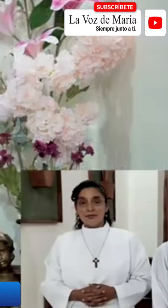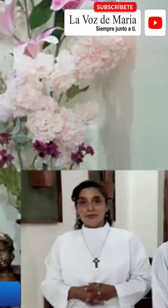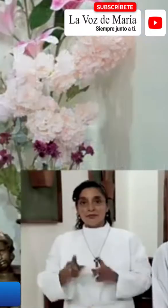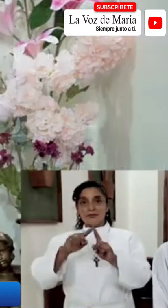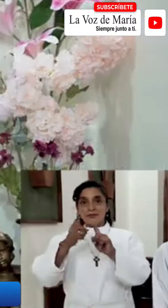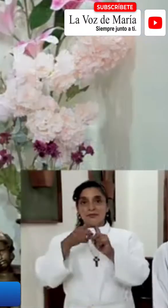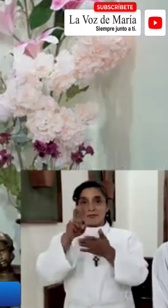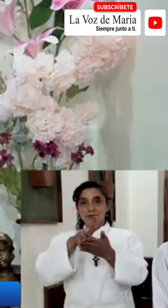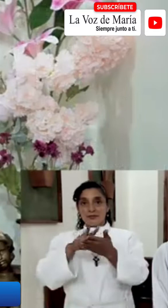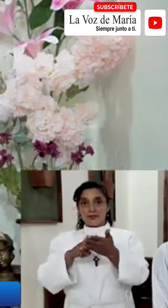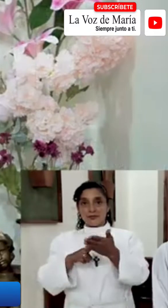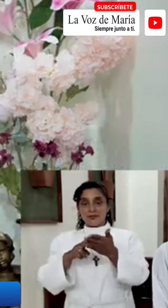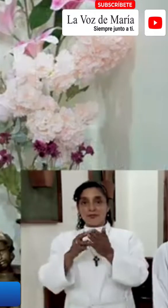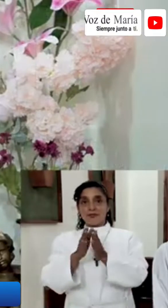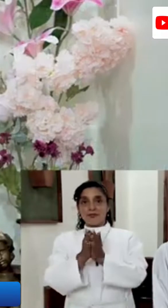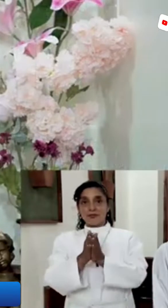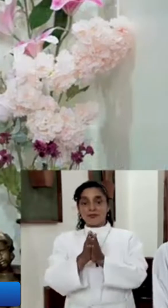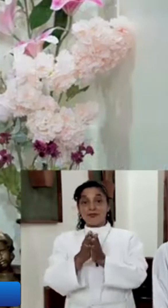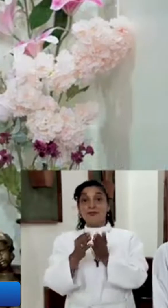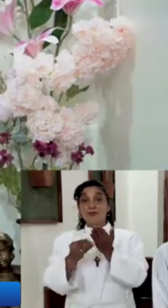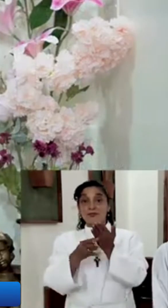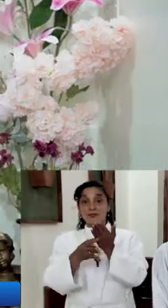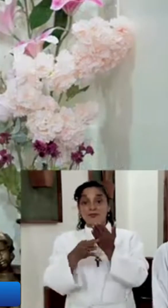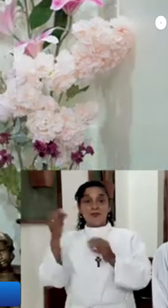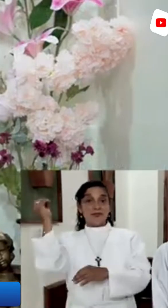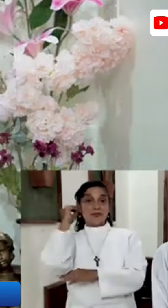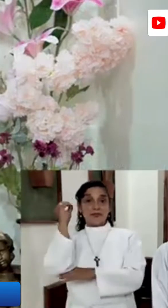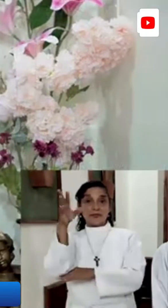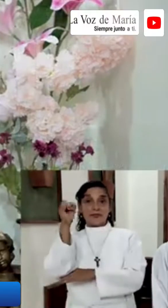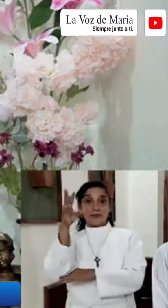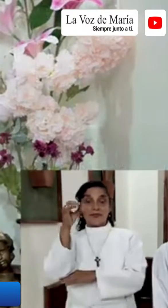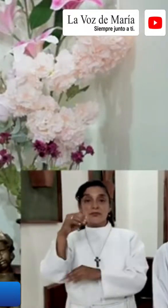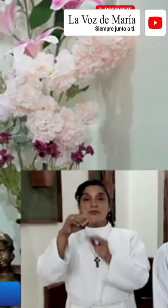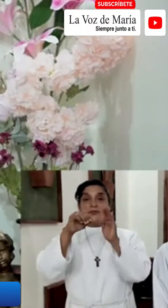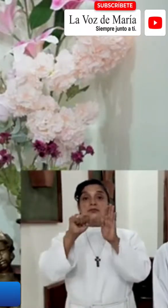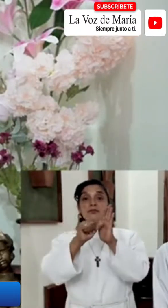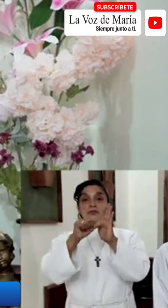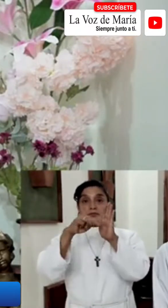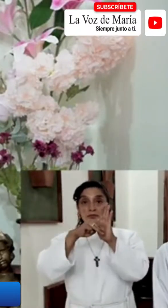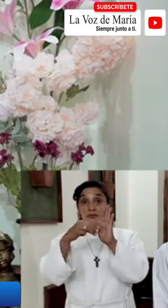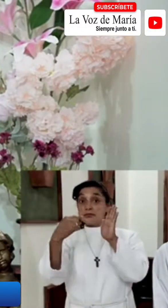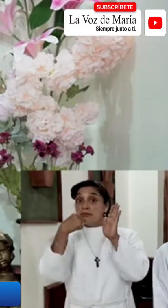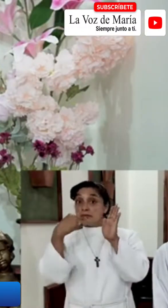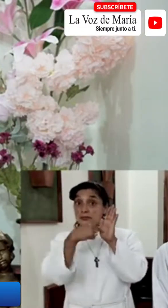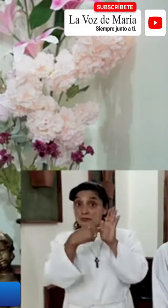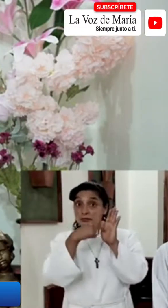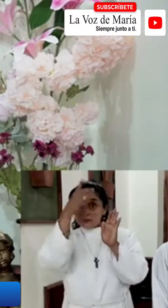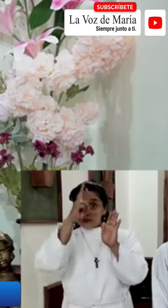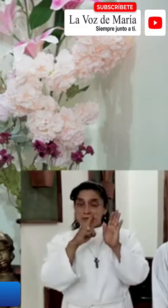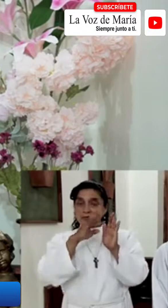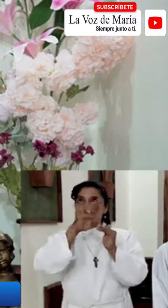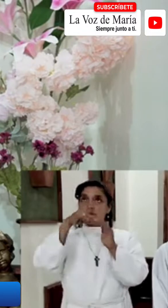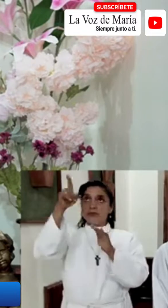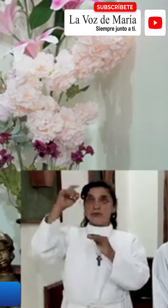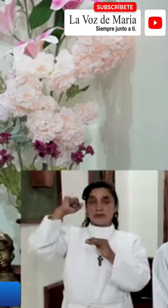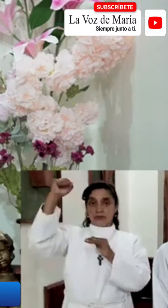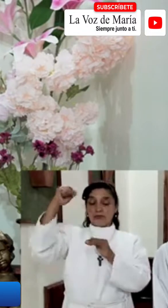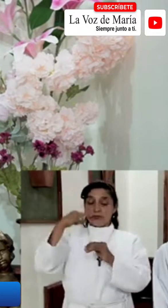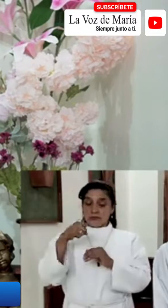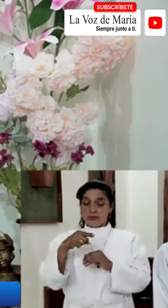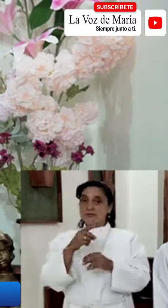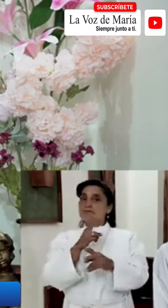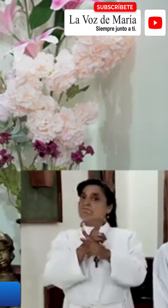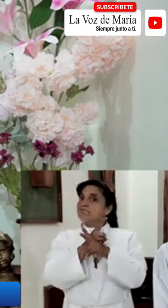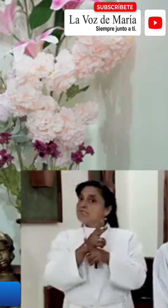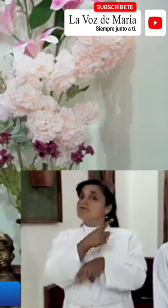Primera lectura. Lectura del libro del profeta Amós. Esto dice el Señor Todopoderoso: ¡Ay